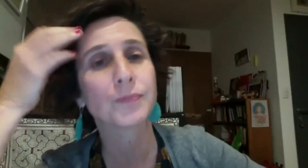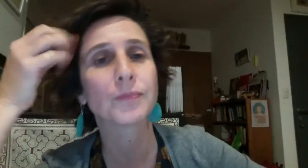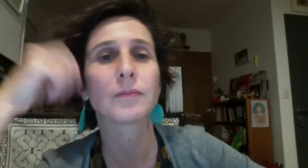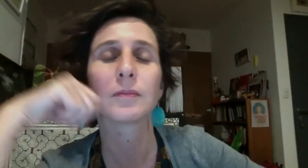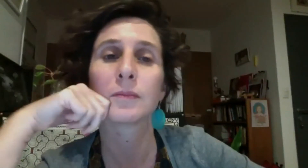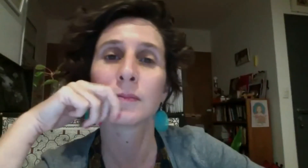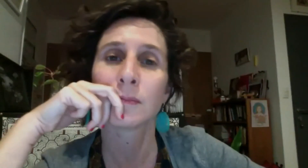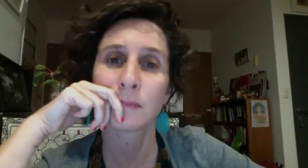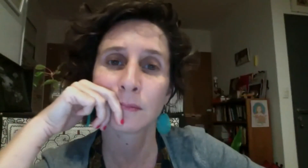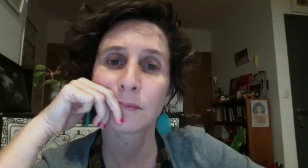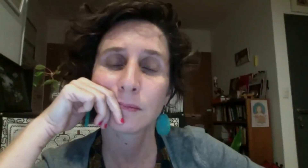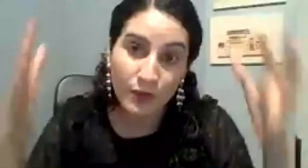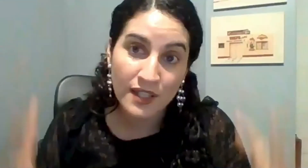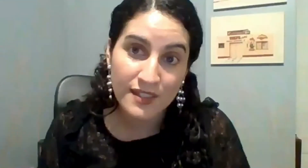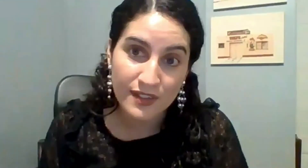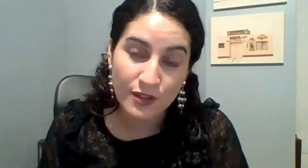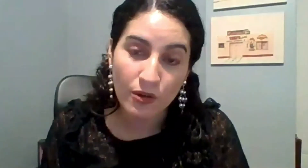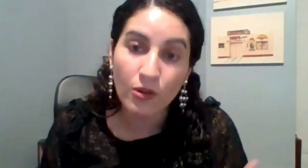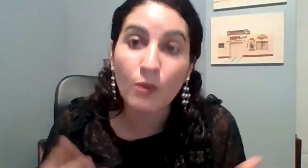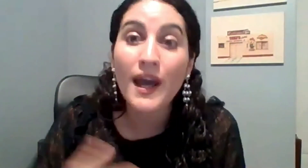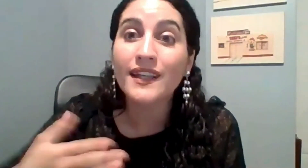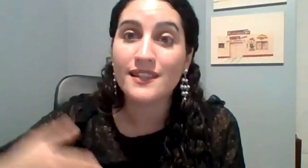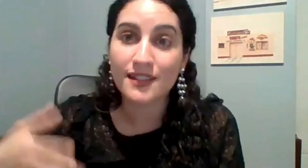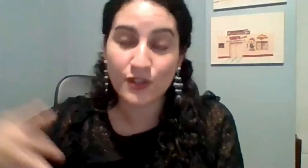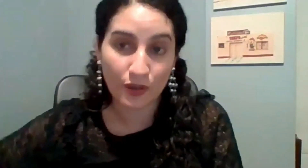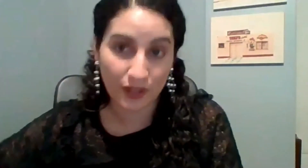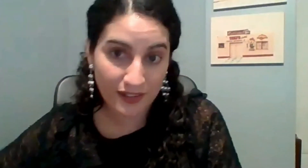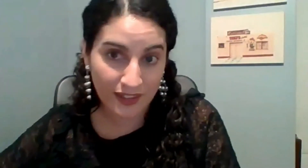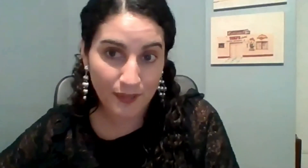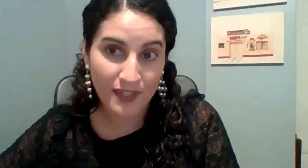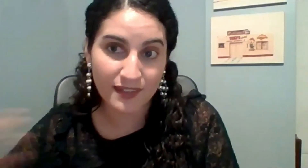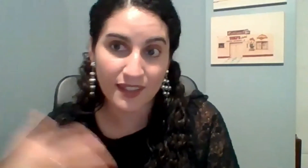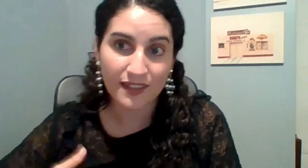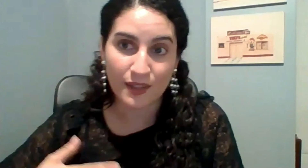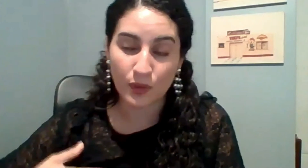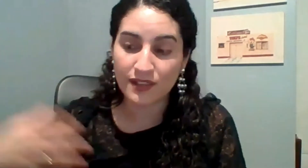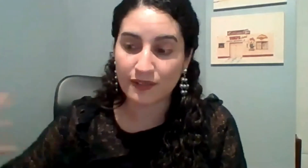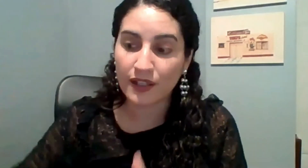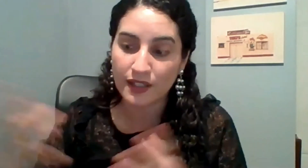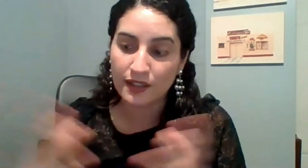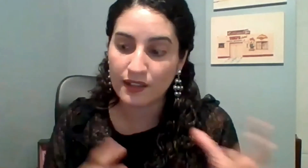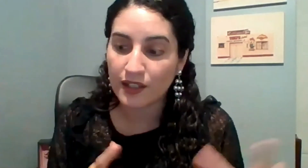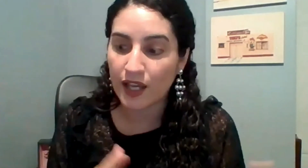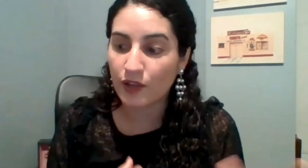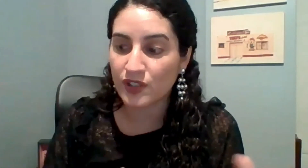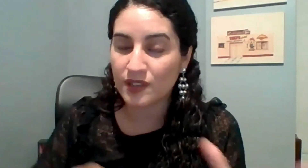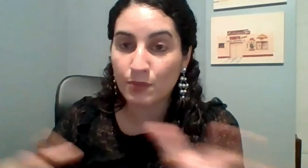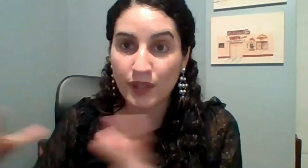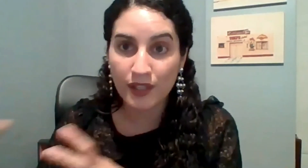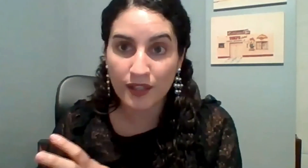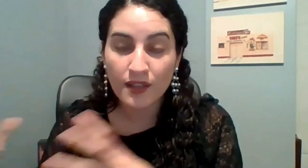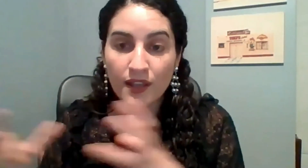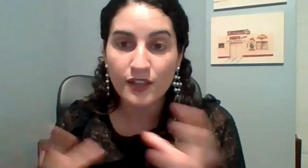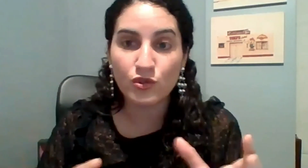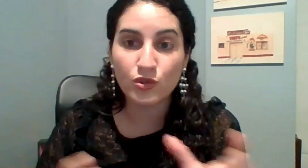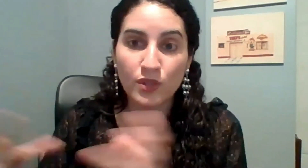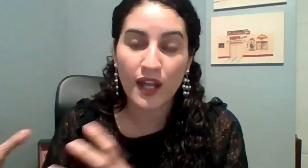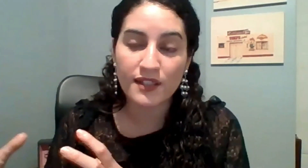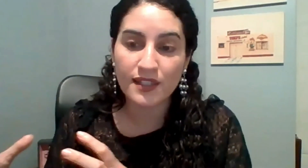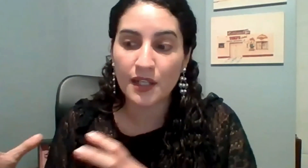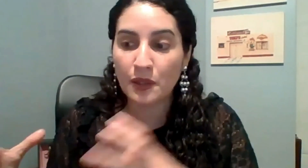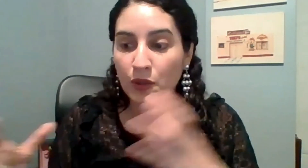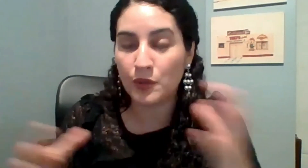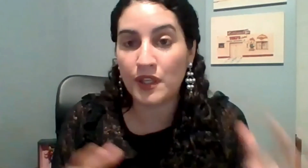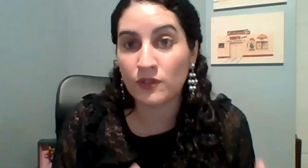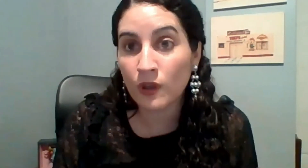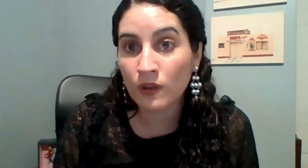pensado y estructurado como para una sesión o varias sesiones realmente educativas que cada docente puede estructurar